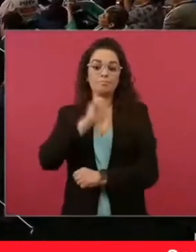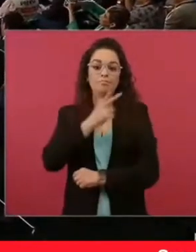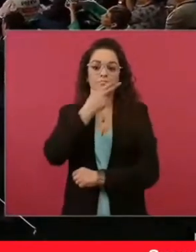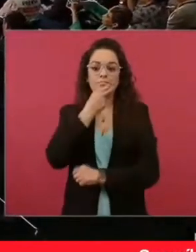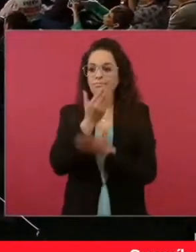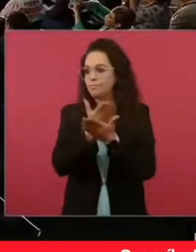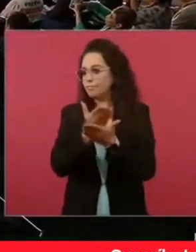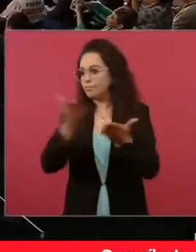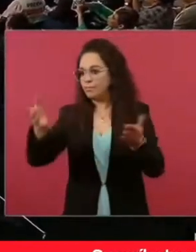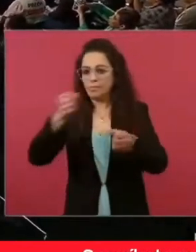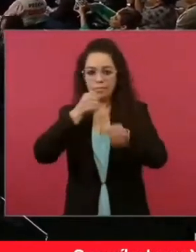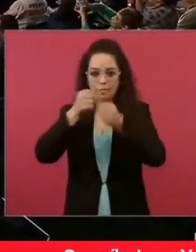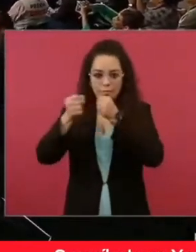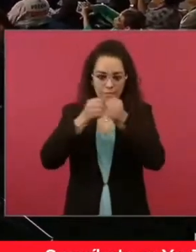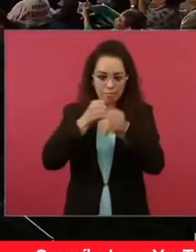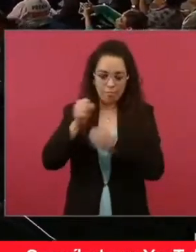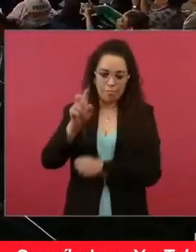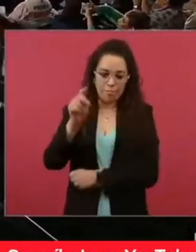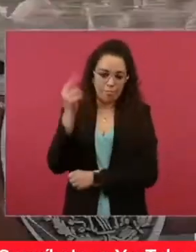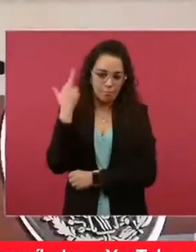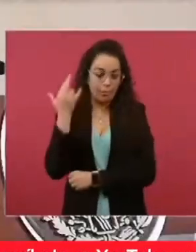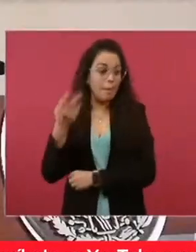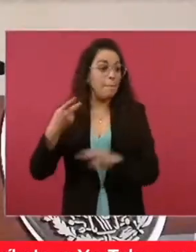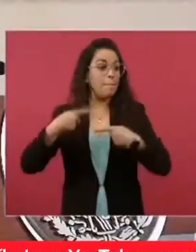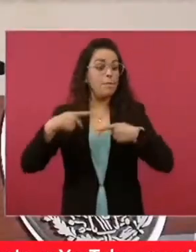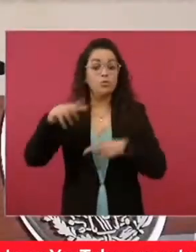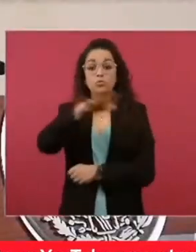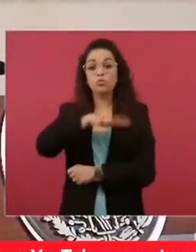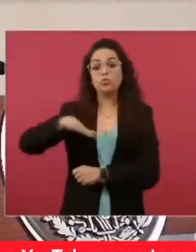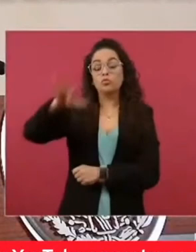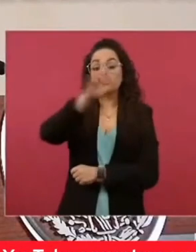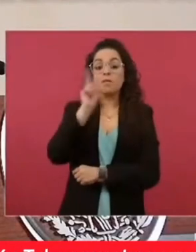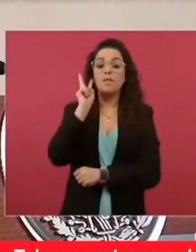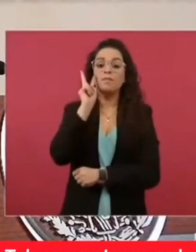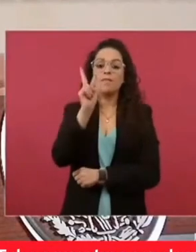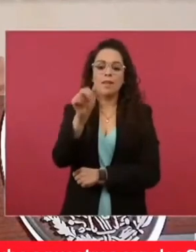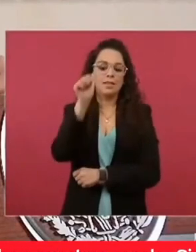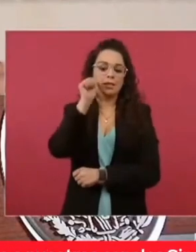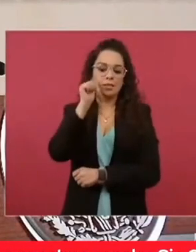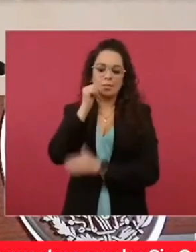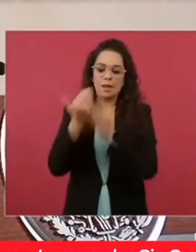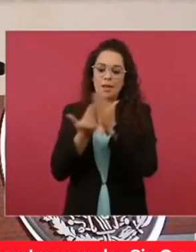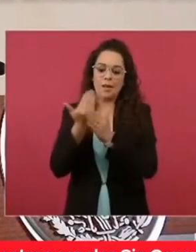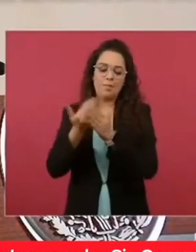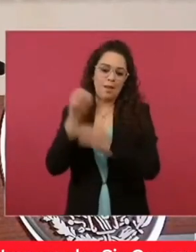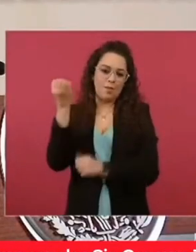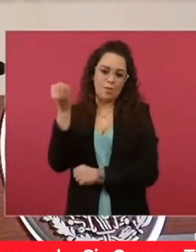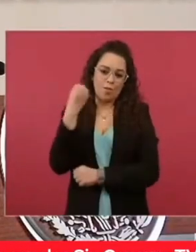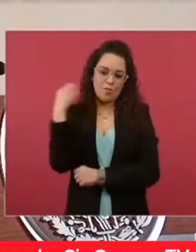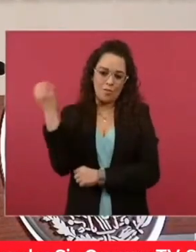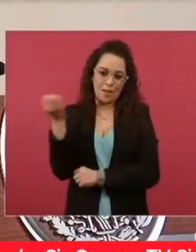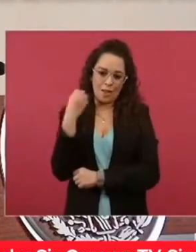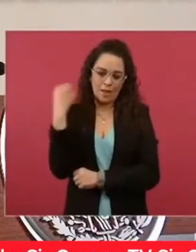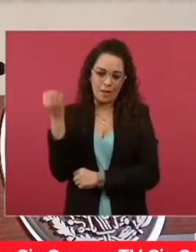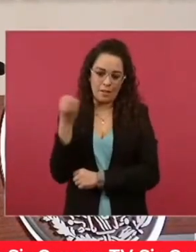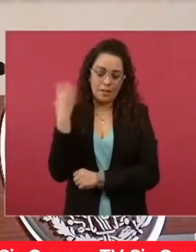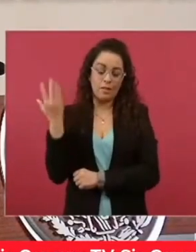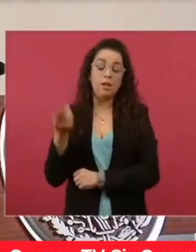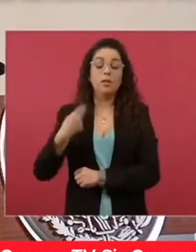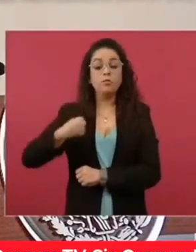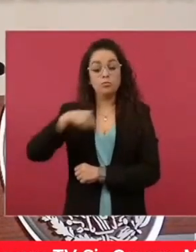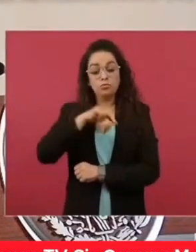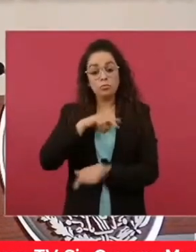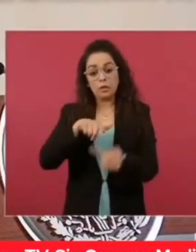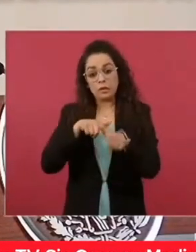medios ya todo el público que nos sigue en esta conferencia matutina seguimos adelante con el trabajo